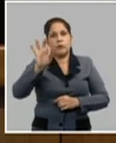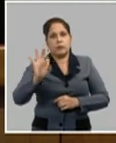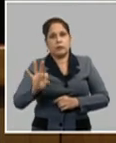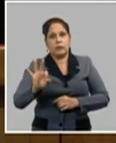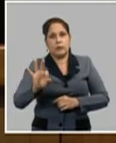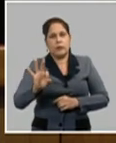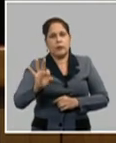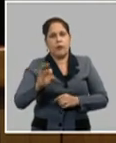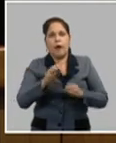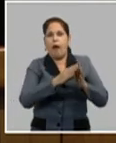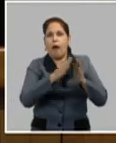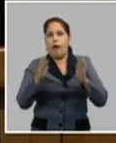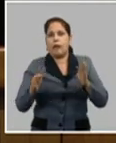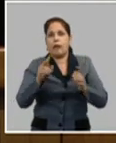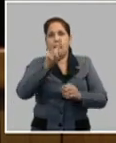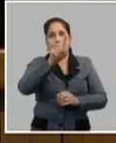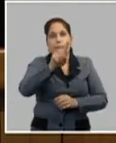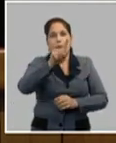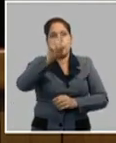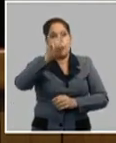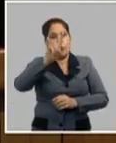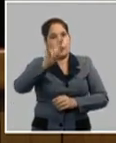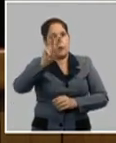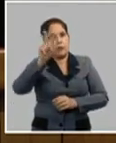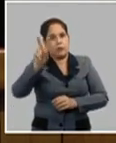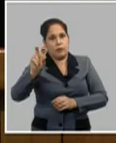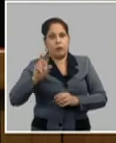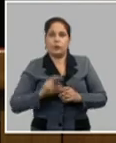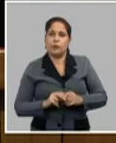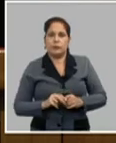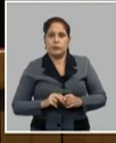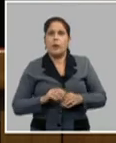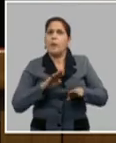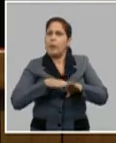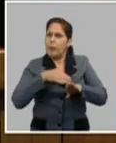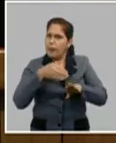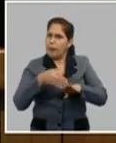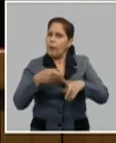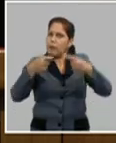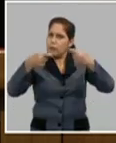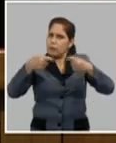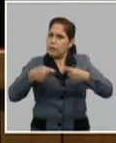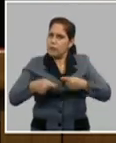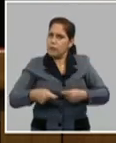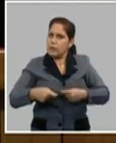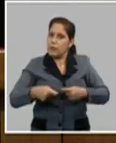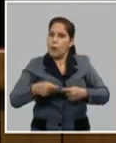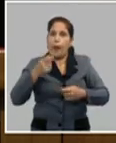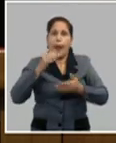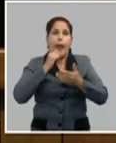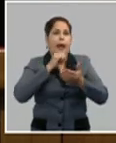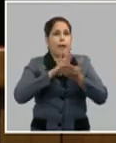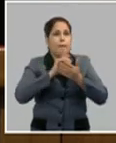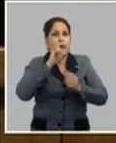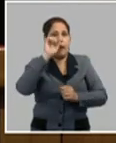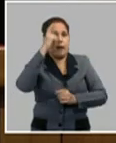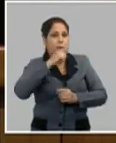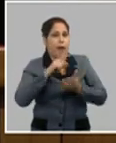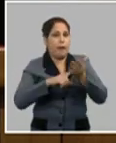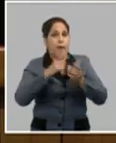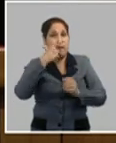1998 y 1902 y la posterior imposición de la enmienda Platt